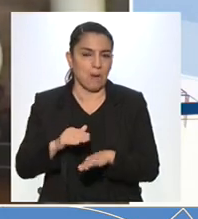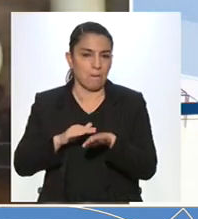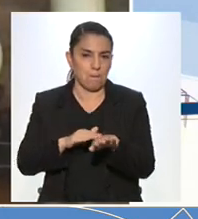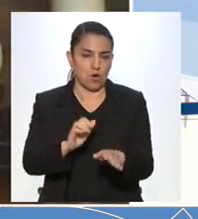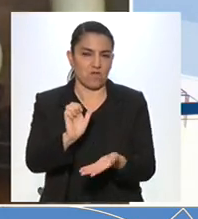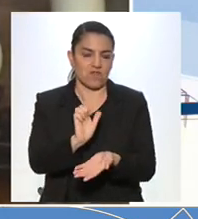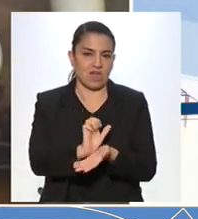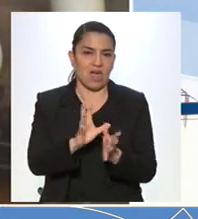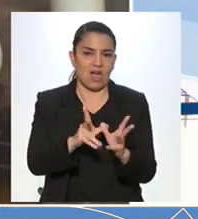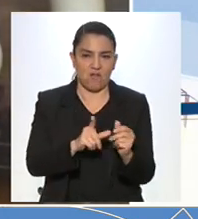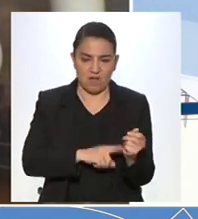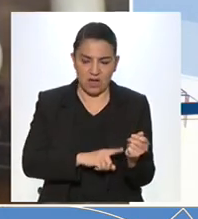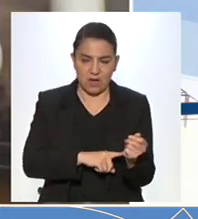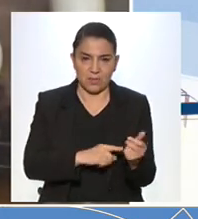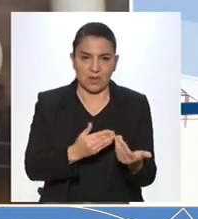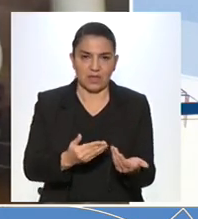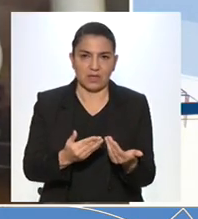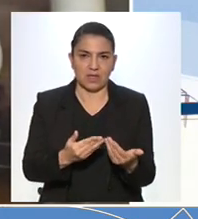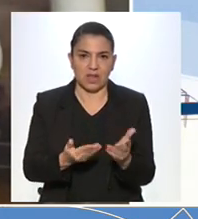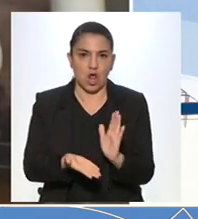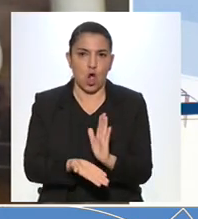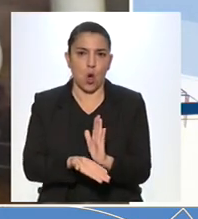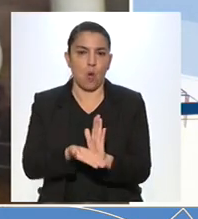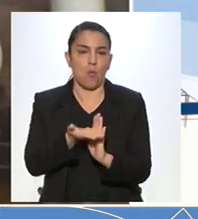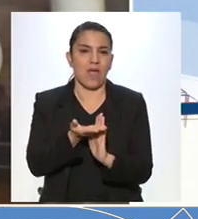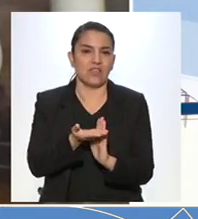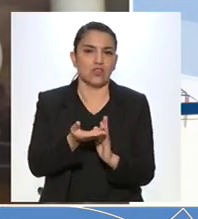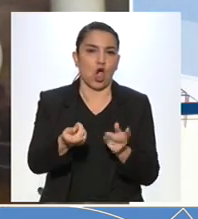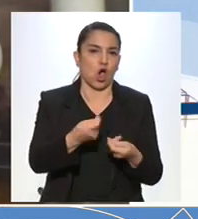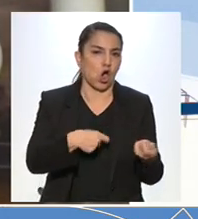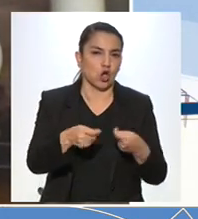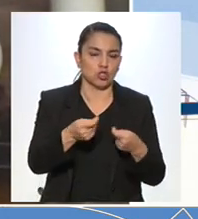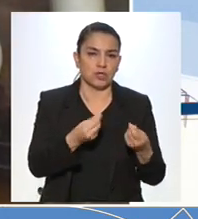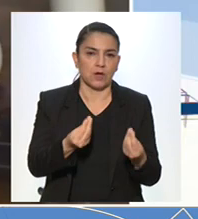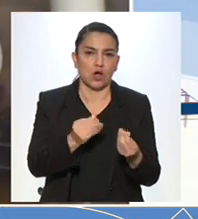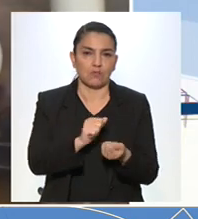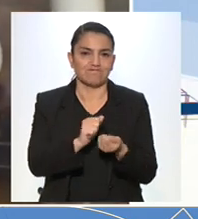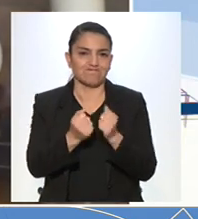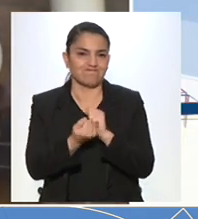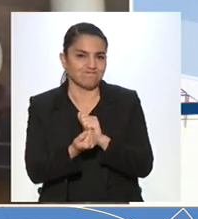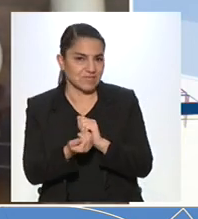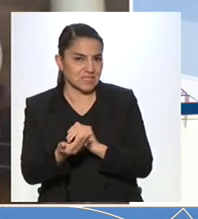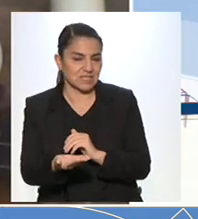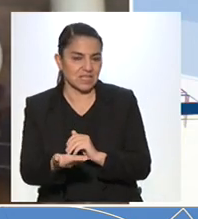las familias respecto del nivel de aumento del nivel del consumo, y es cómo eso se iba a traducir eventualmente